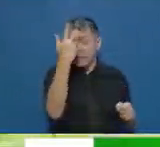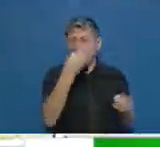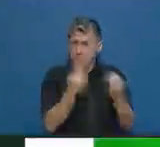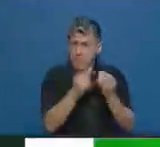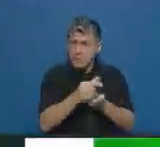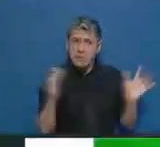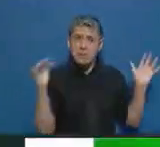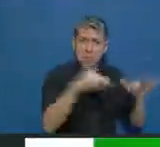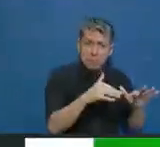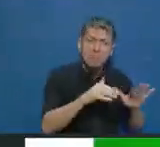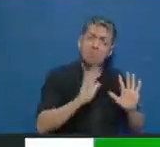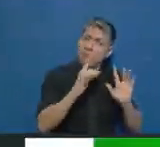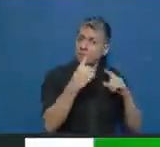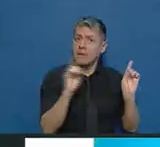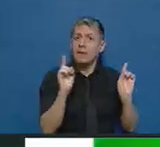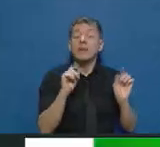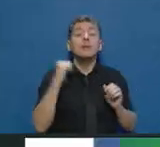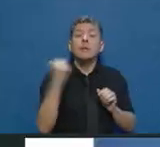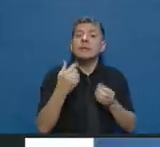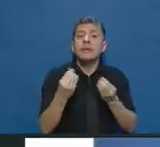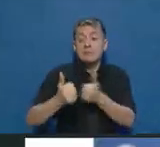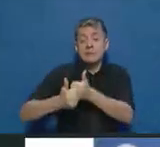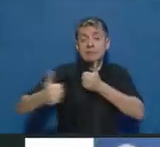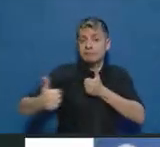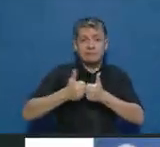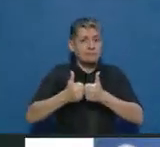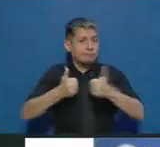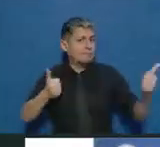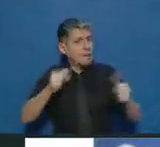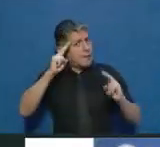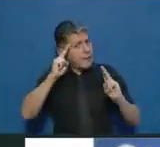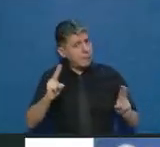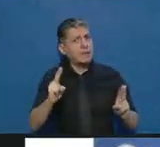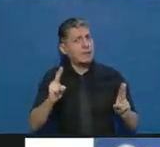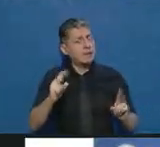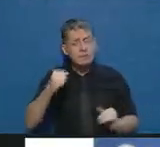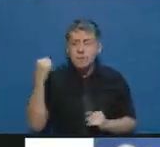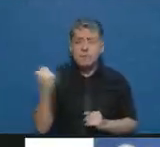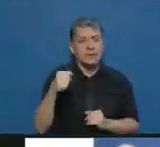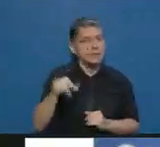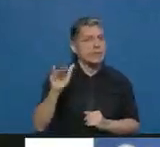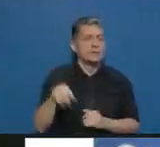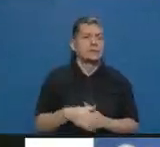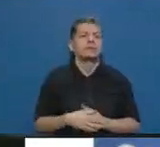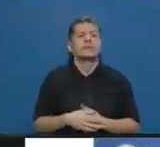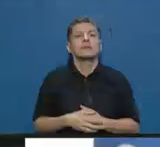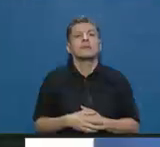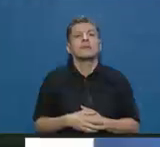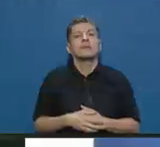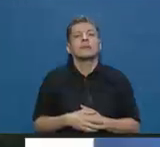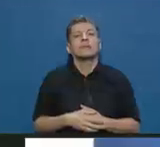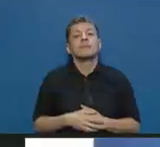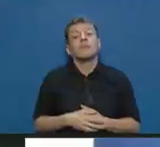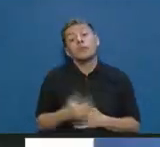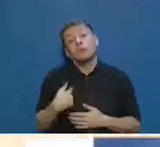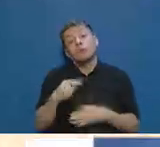que lo más importante es respetar la distancia y cumplir con ese distanciamiento social, cosa que no evite las secreciones, pero por lo menos